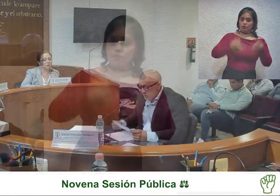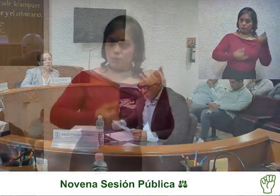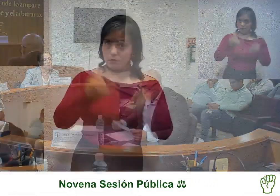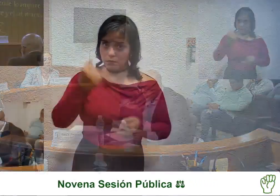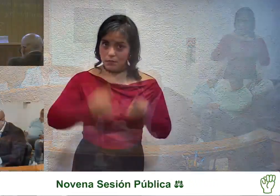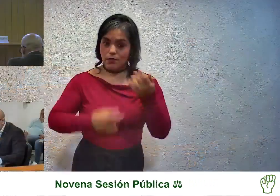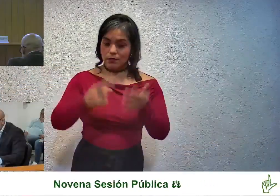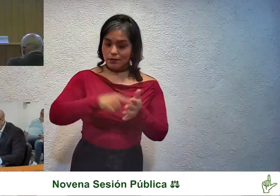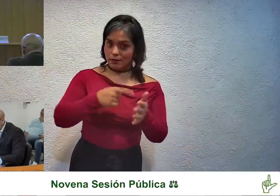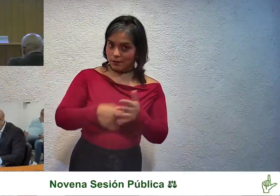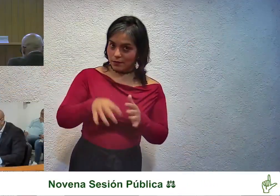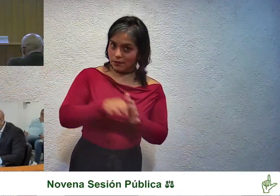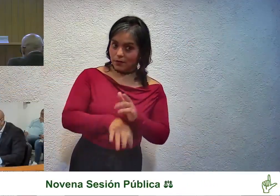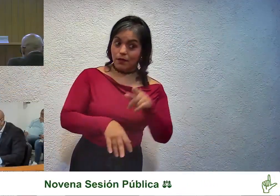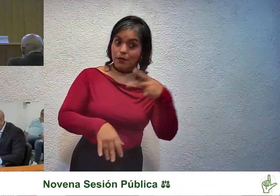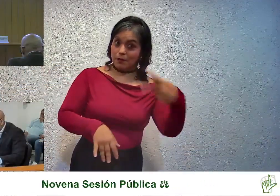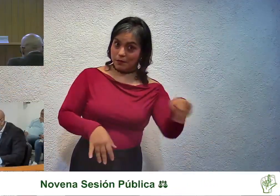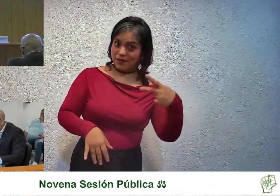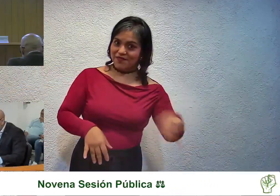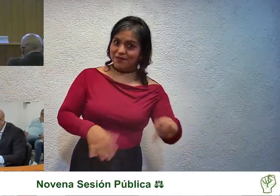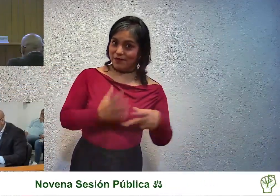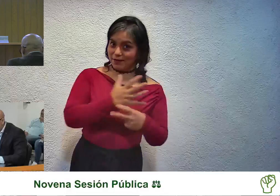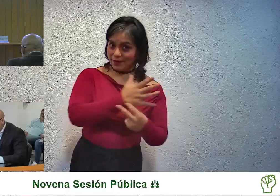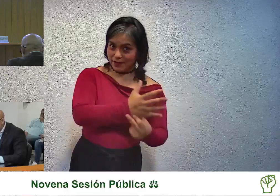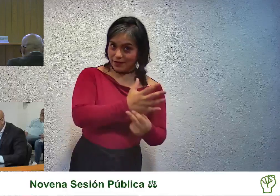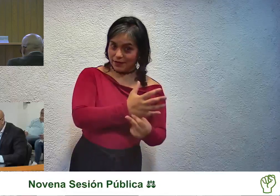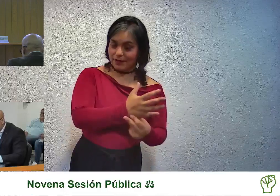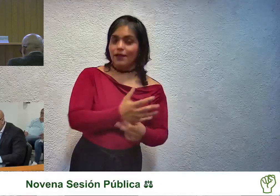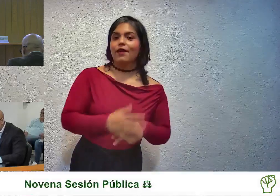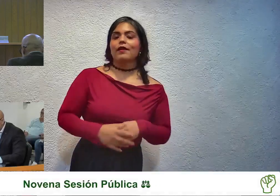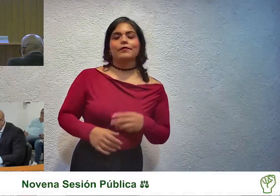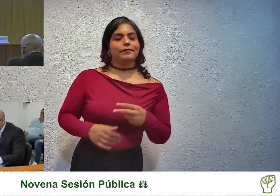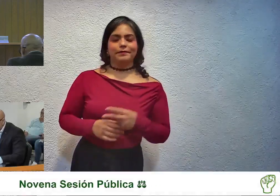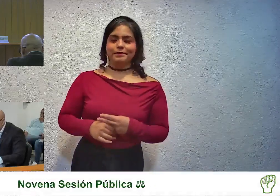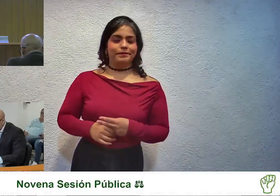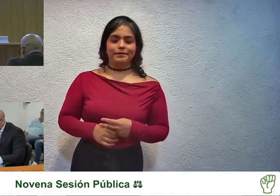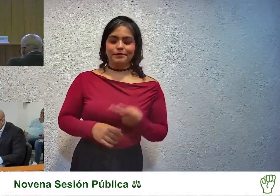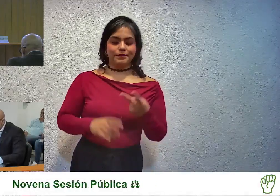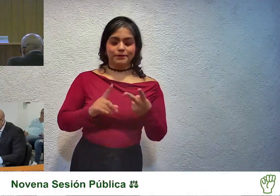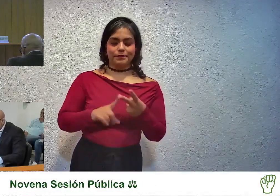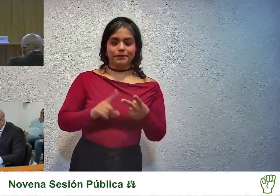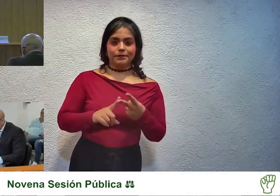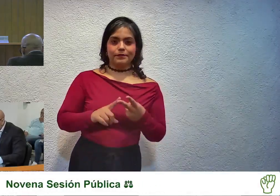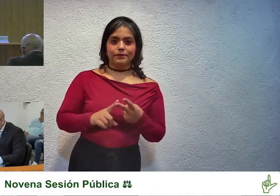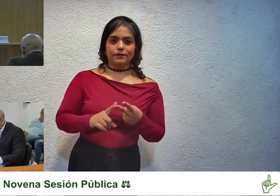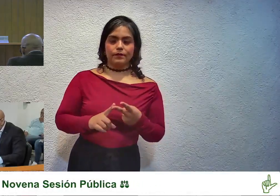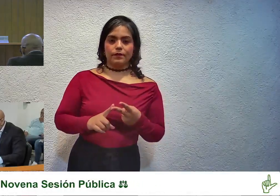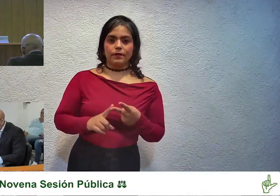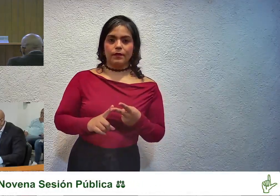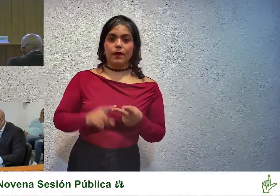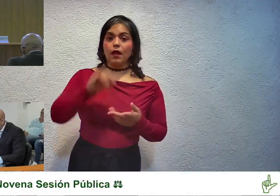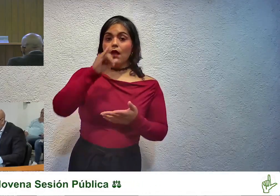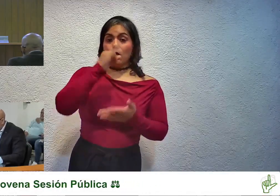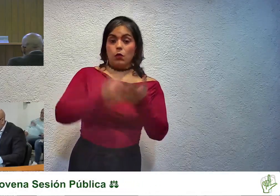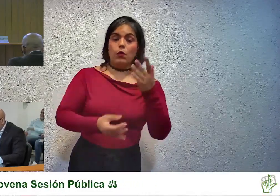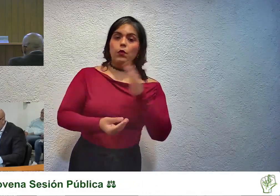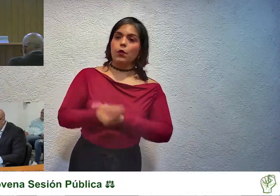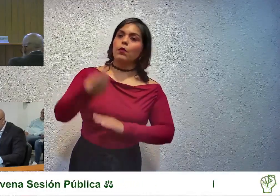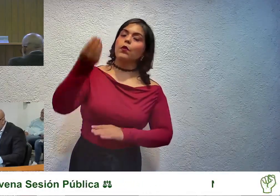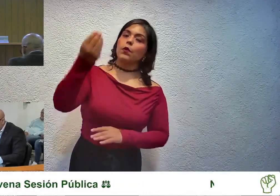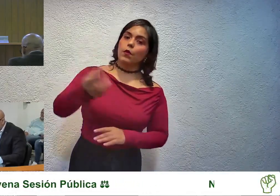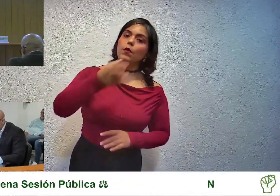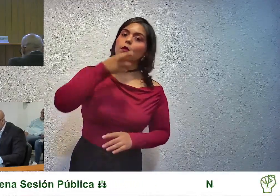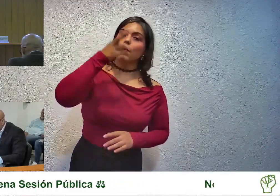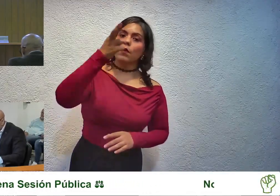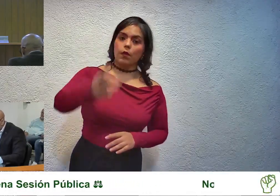en términos de los fundamentos y razones que se vierten en el fondo de la presente resolución. Segundo, infórmese la emisión de la presente resolución a la